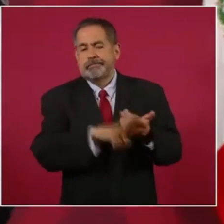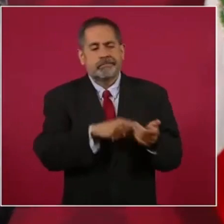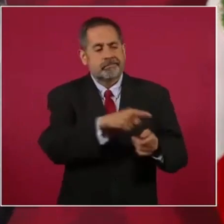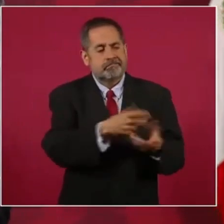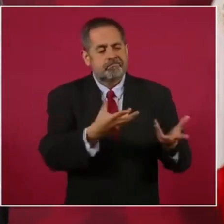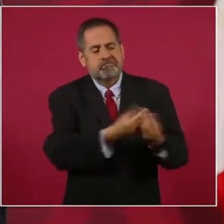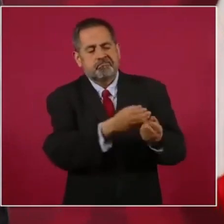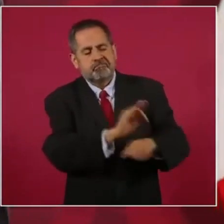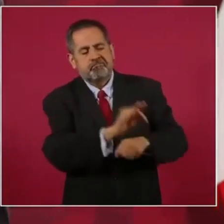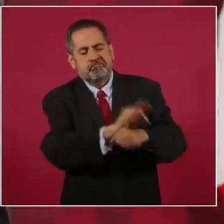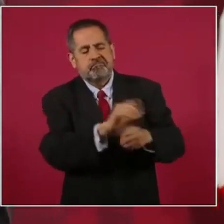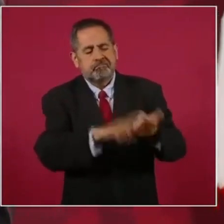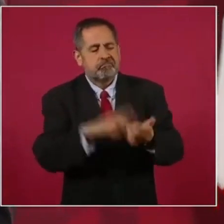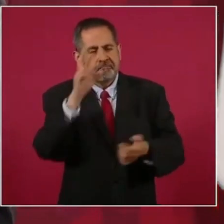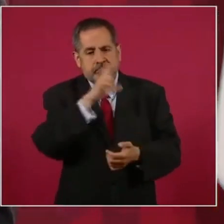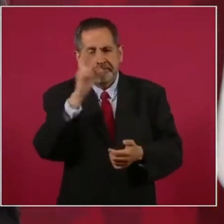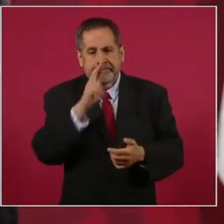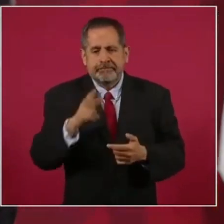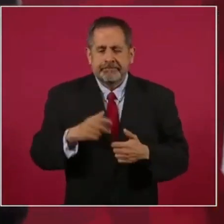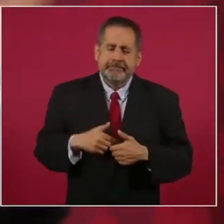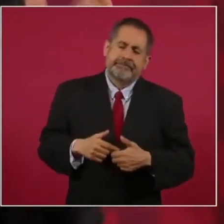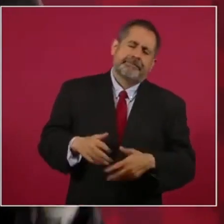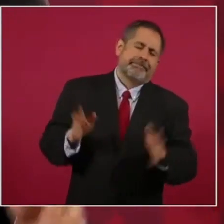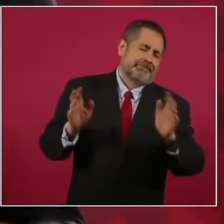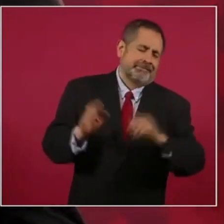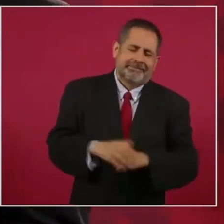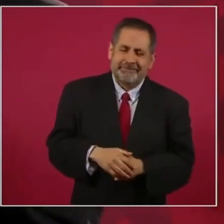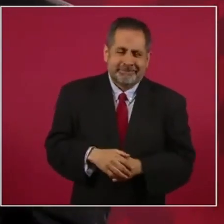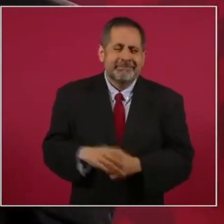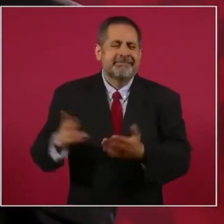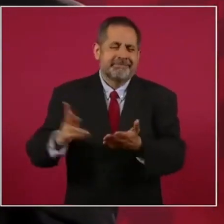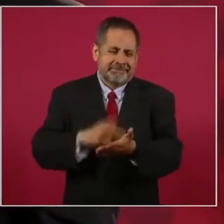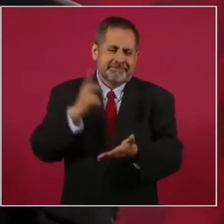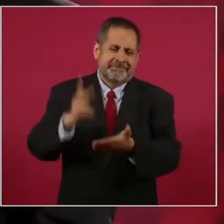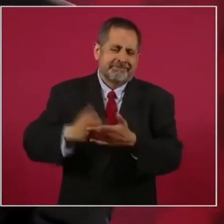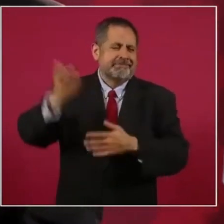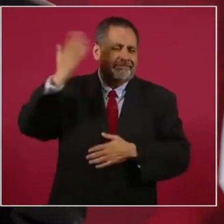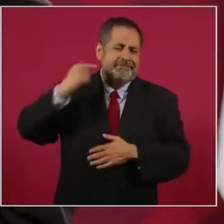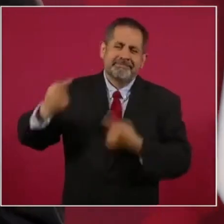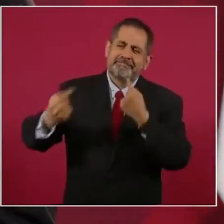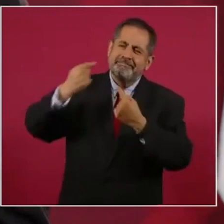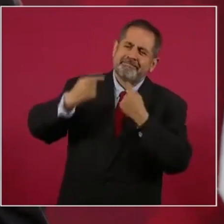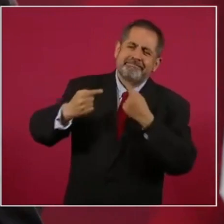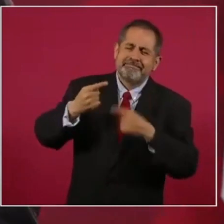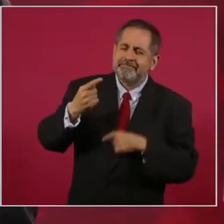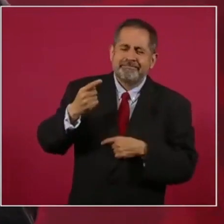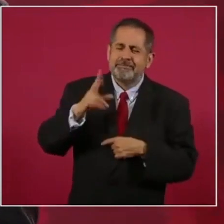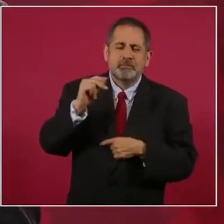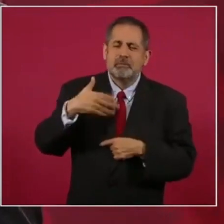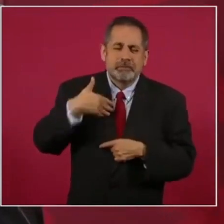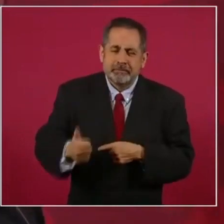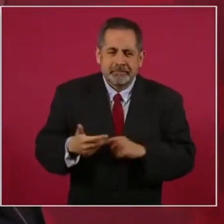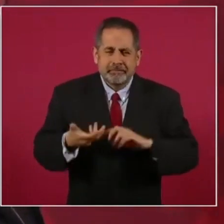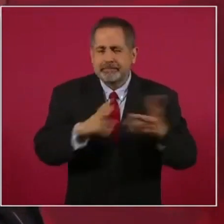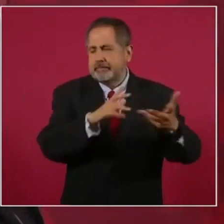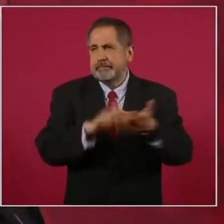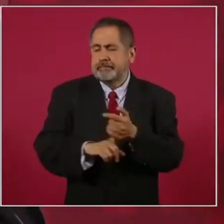de Rusia. Ya eso ya lo he padecido en otros tiempos, ¿no? Una